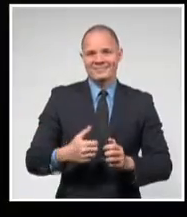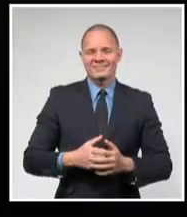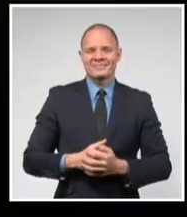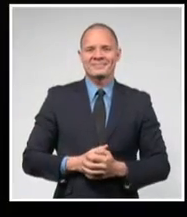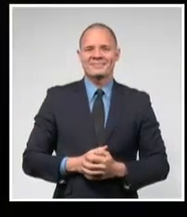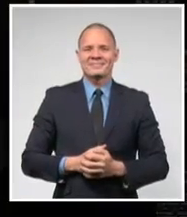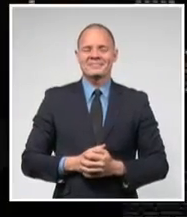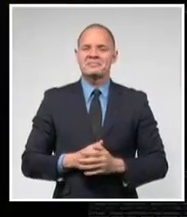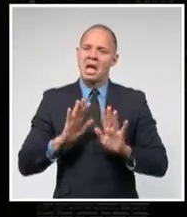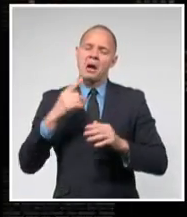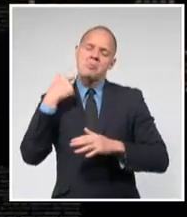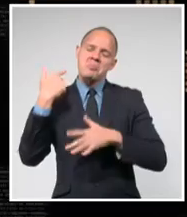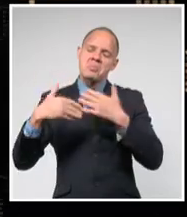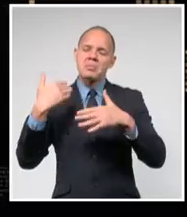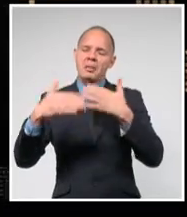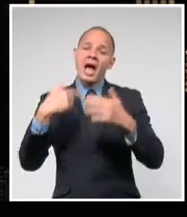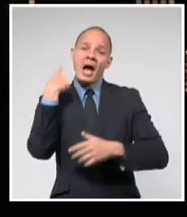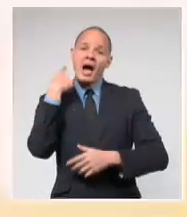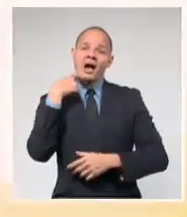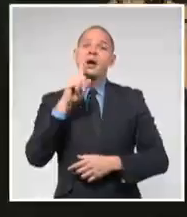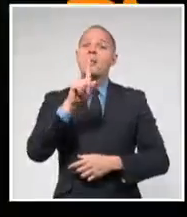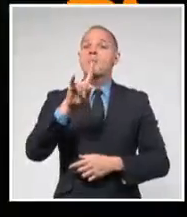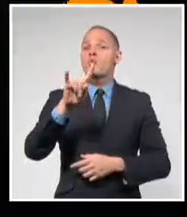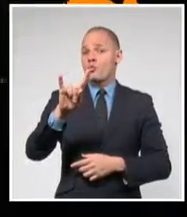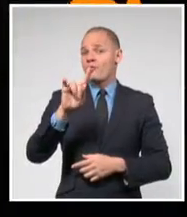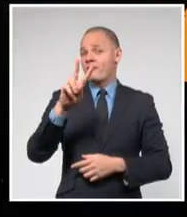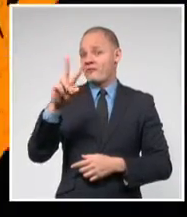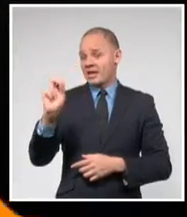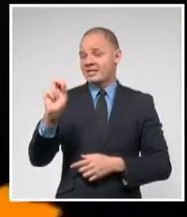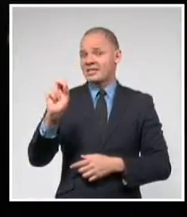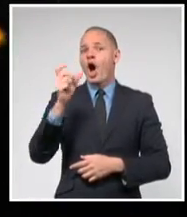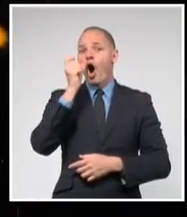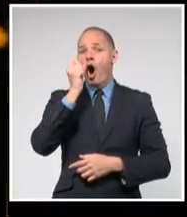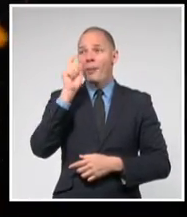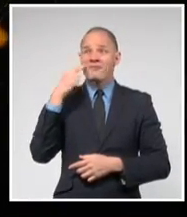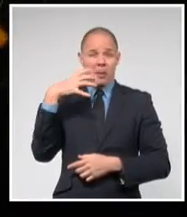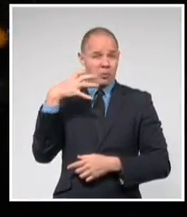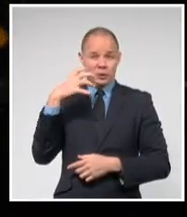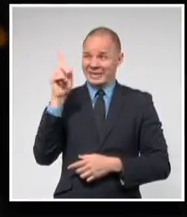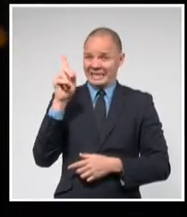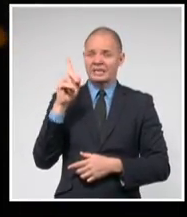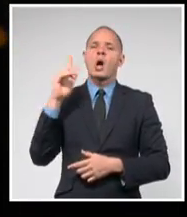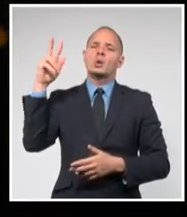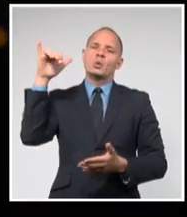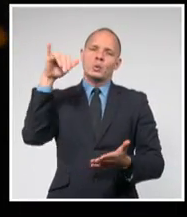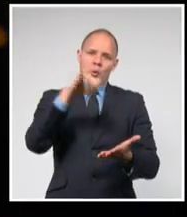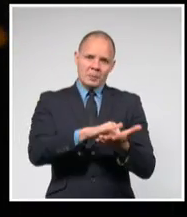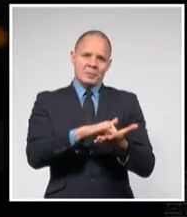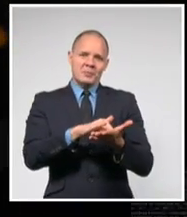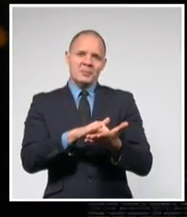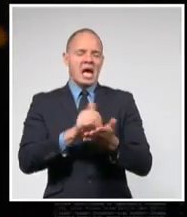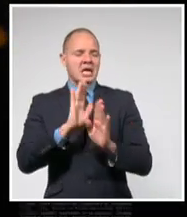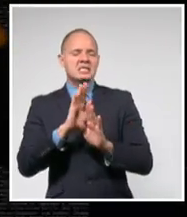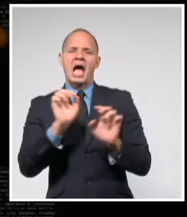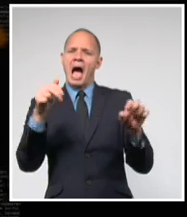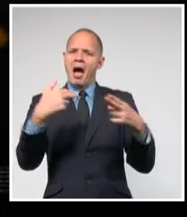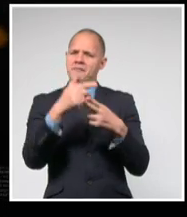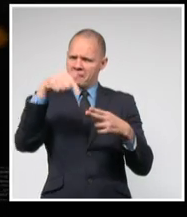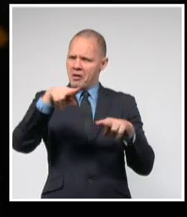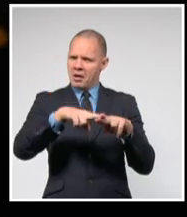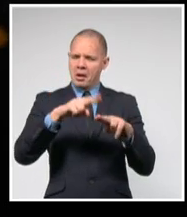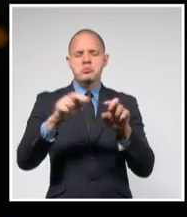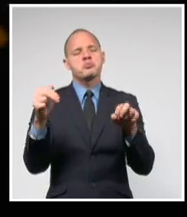En 1920 visita Cuba la gran estrella de las grandes ligas en ese momento, Baby Ruth, quien desarrolla varios partidos en La Habana.